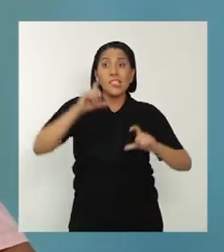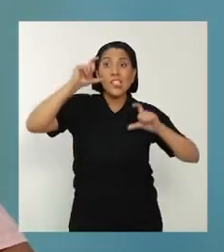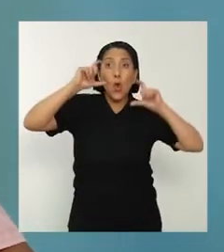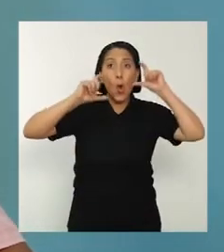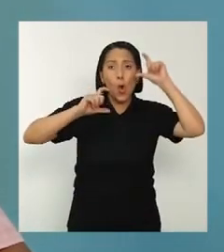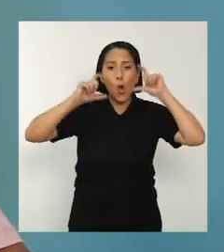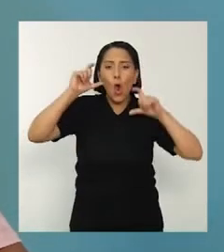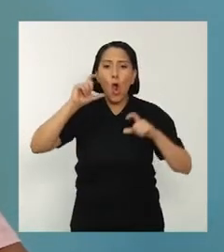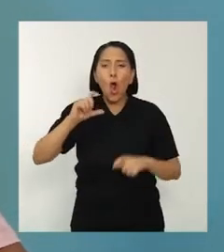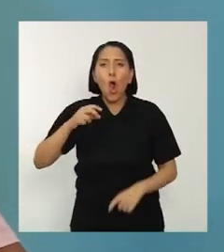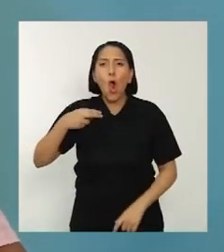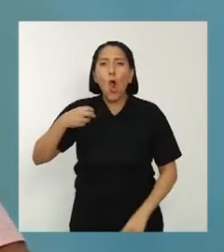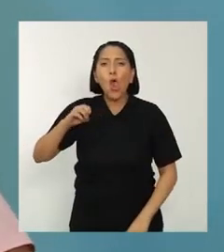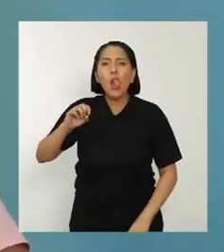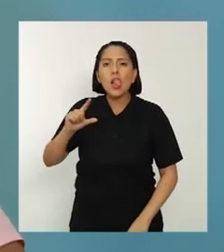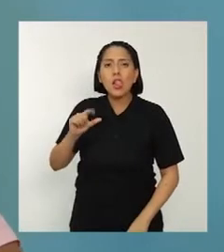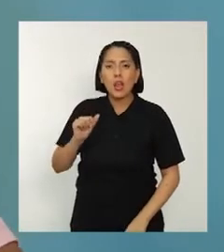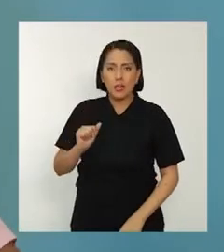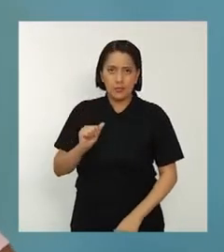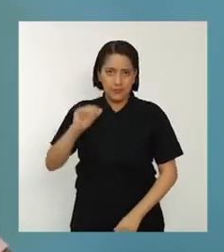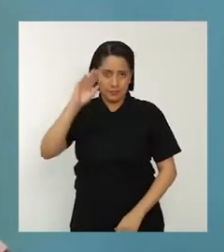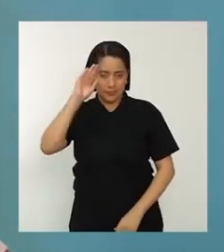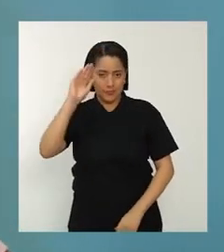Gesticula. Hola.